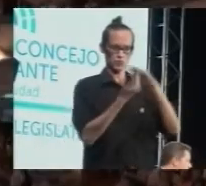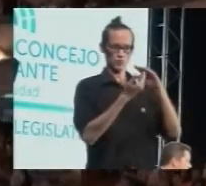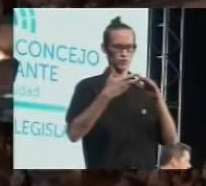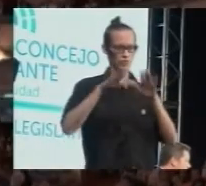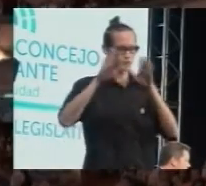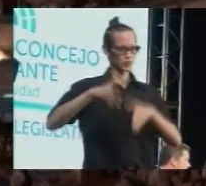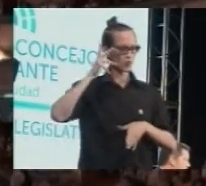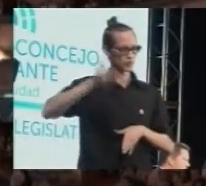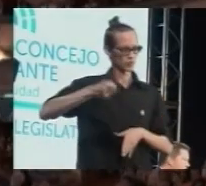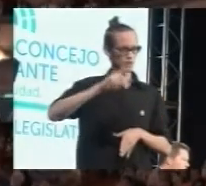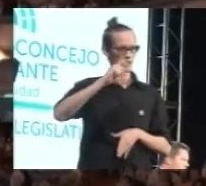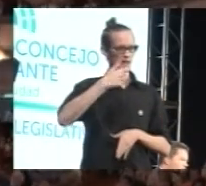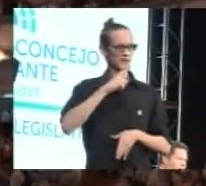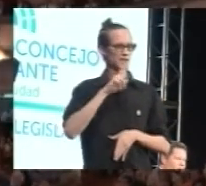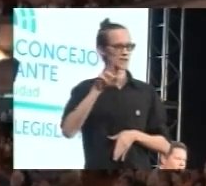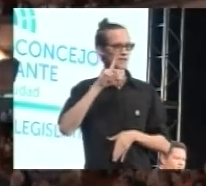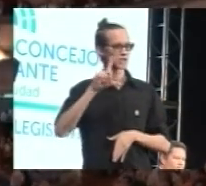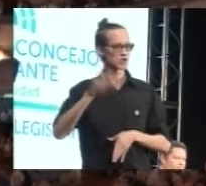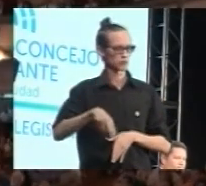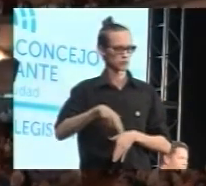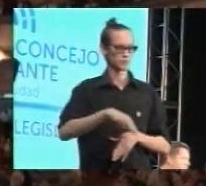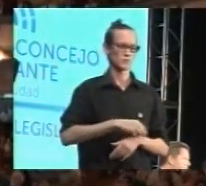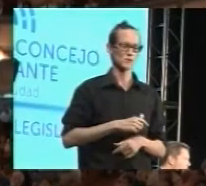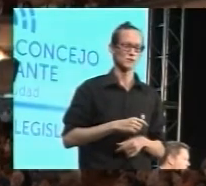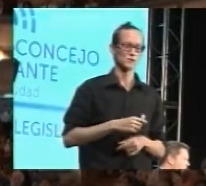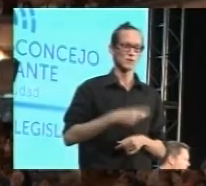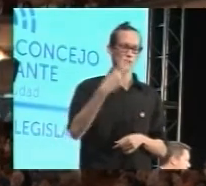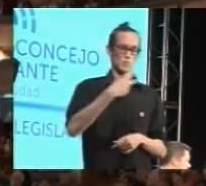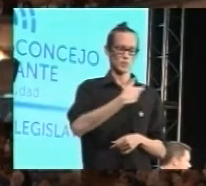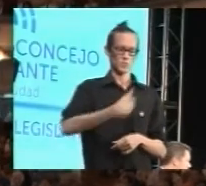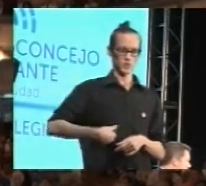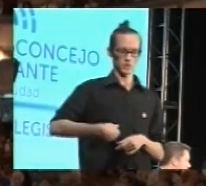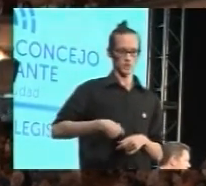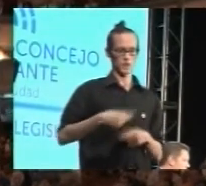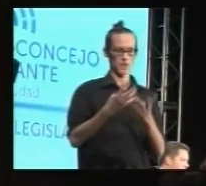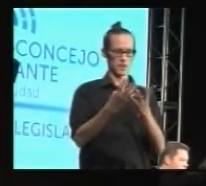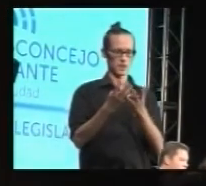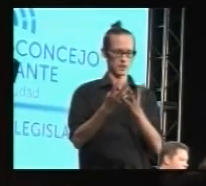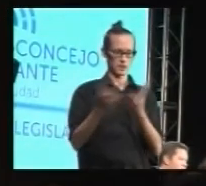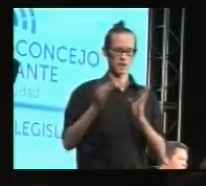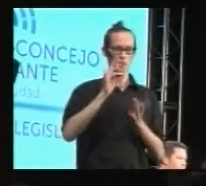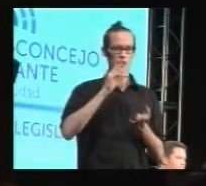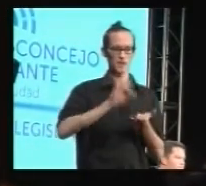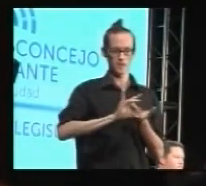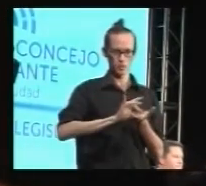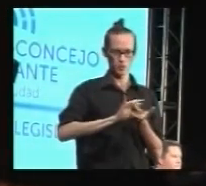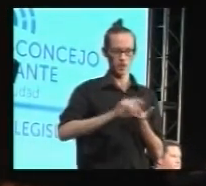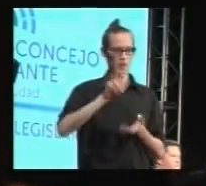doctor Emilio Castrillón, señora Vicepresidente Segunda de la Cámara de Diputados Provincial, María Alejandra